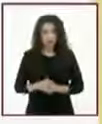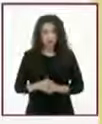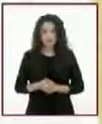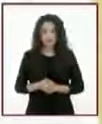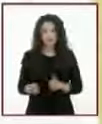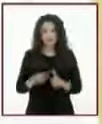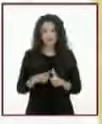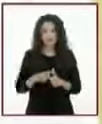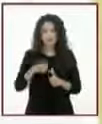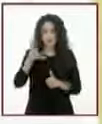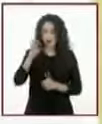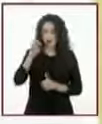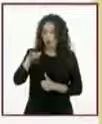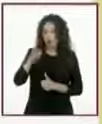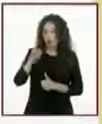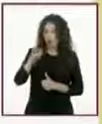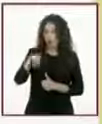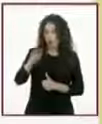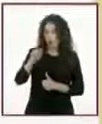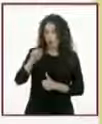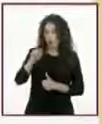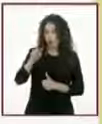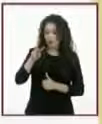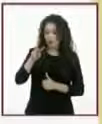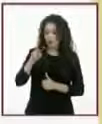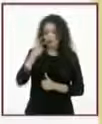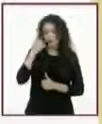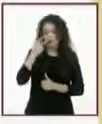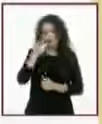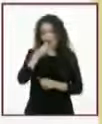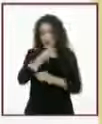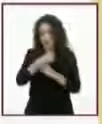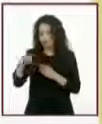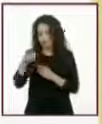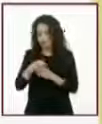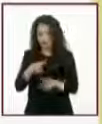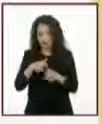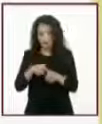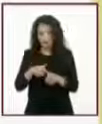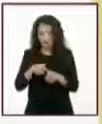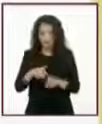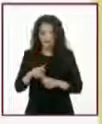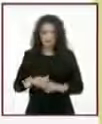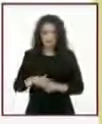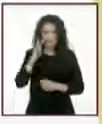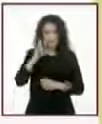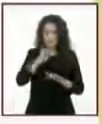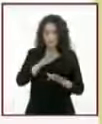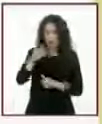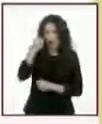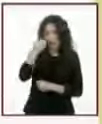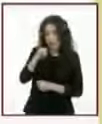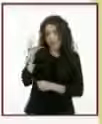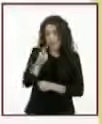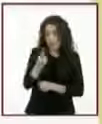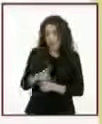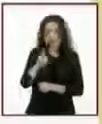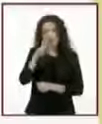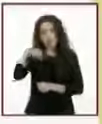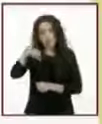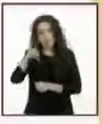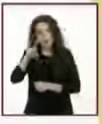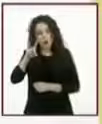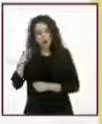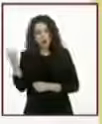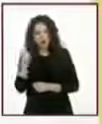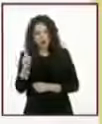continuativos indican consecuencia. Así que, de modo que. Otra